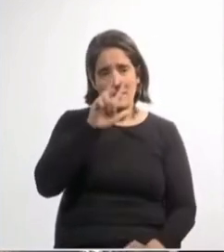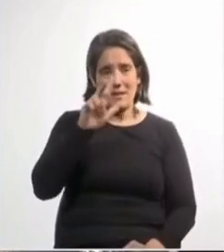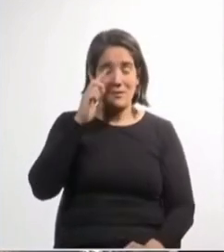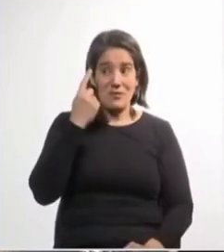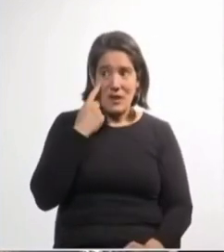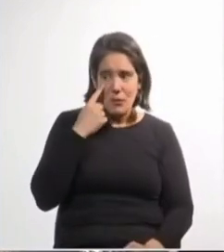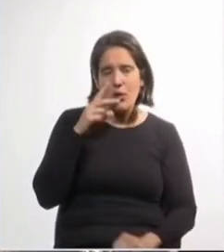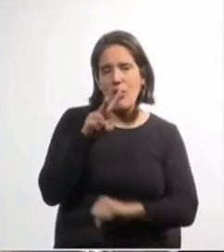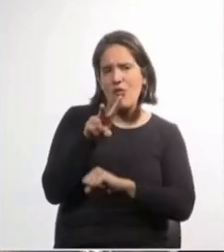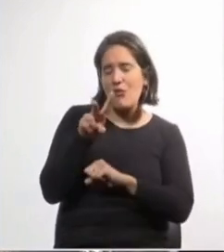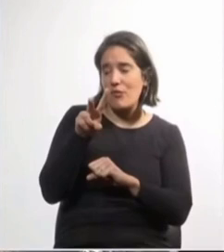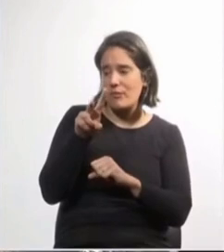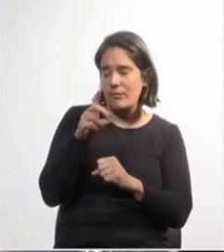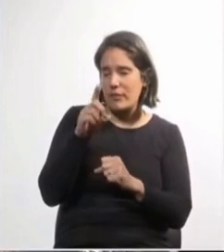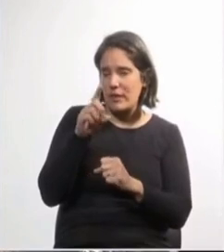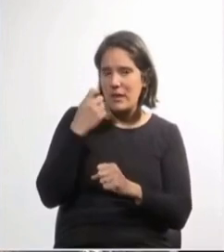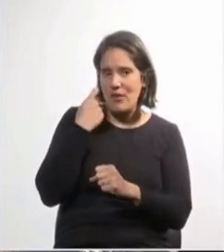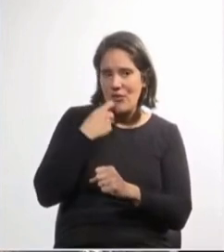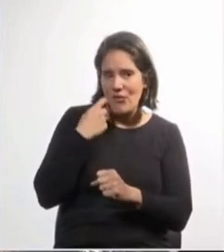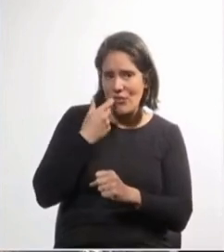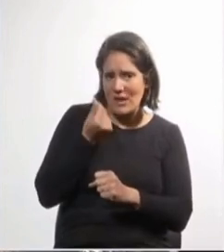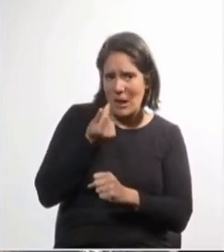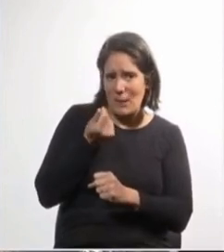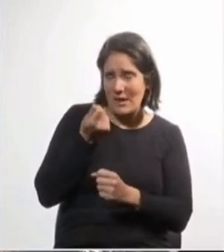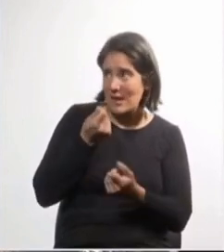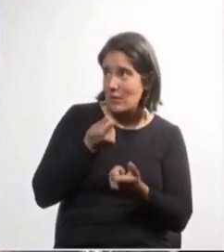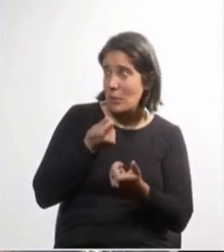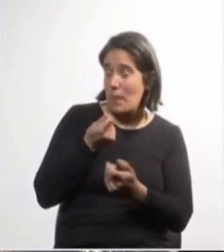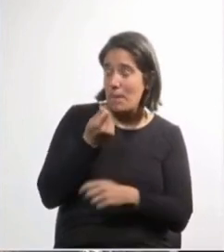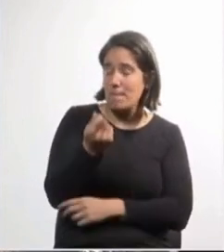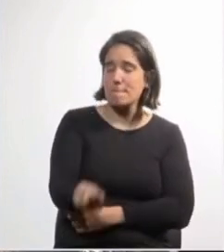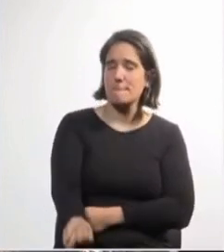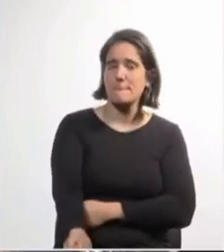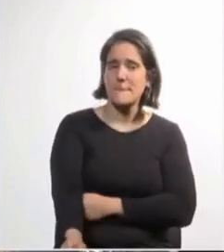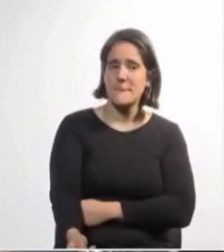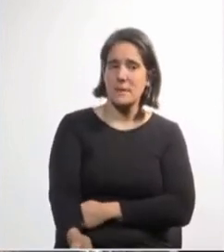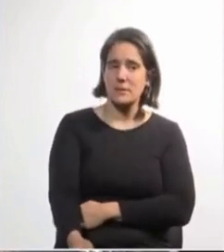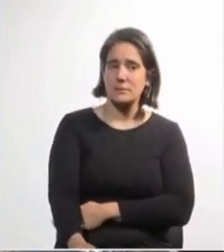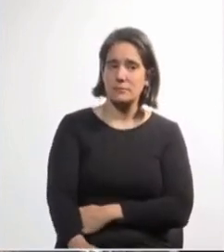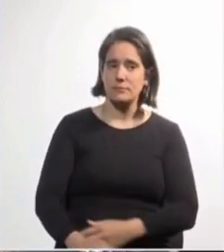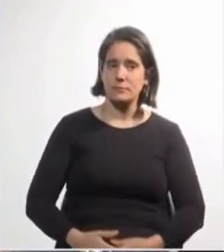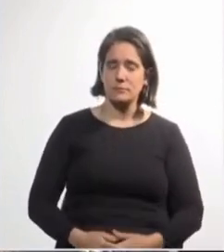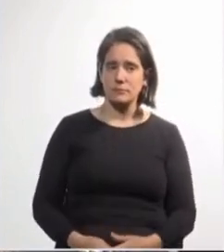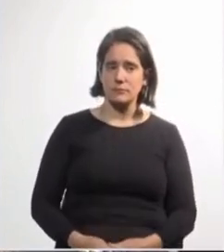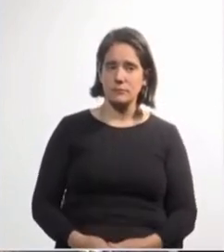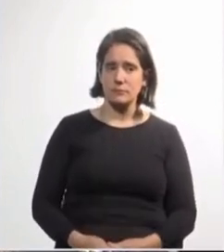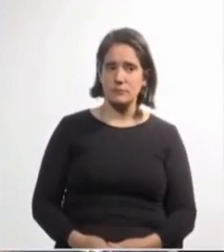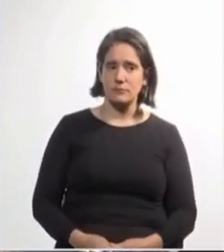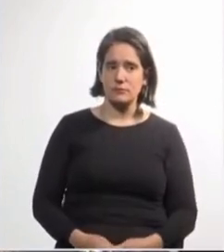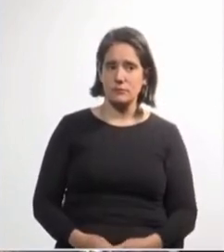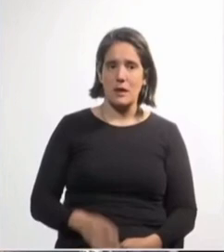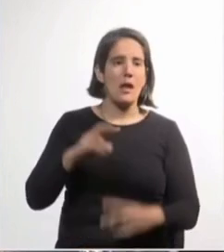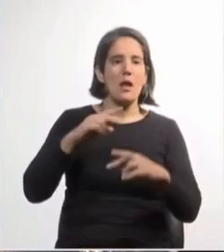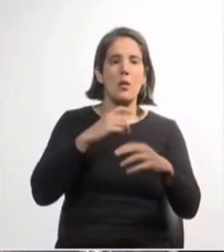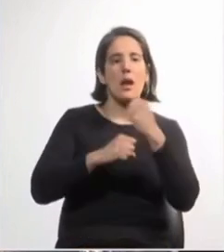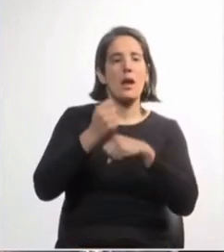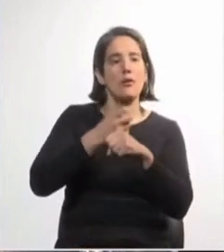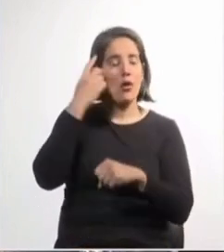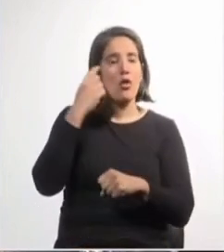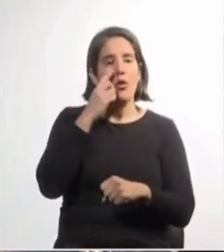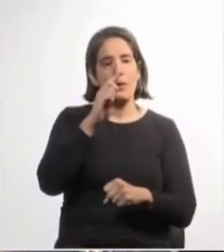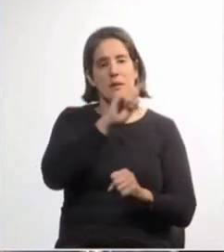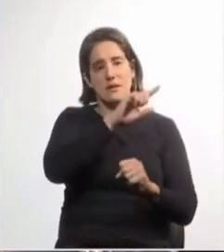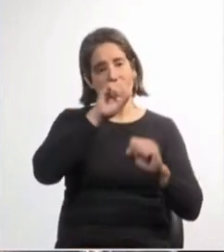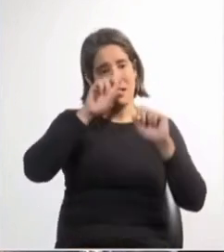y BPS del entorno del 3,9% del producto, esencialmente el mismo que había en 2019